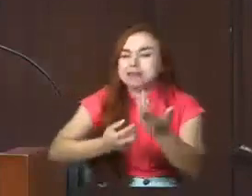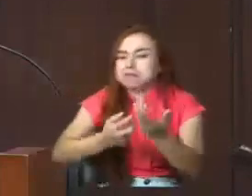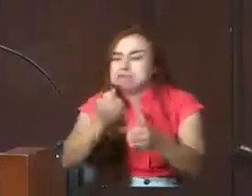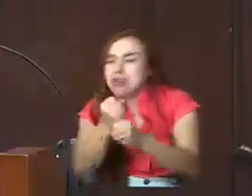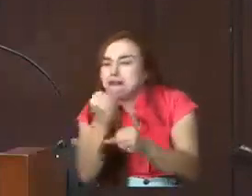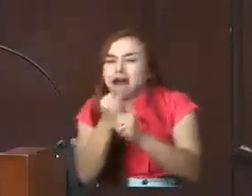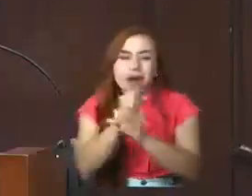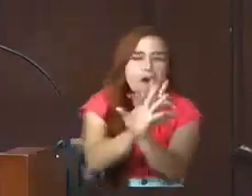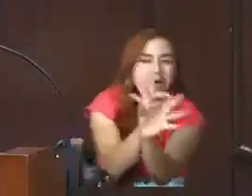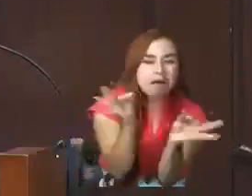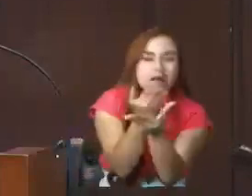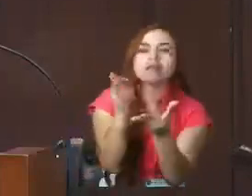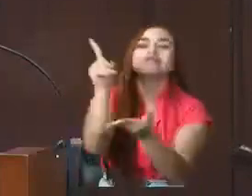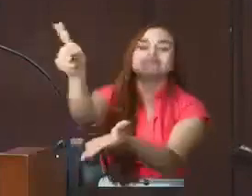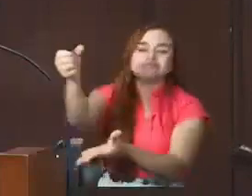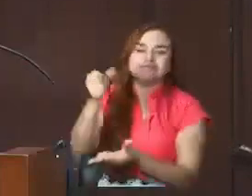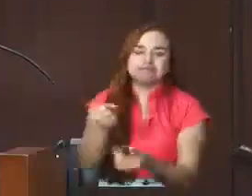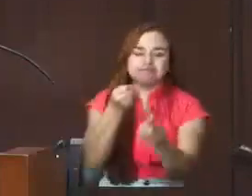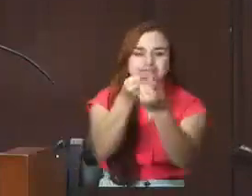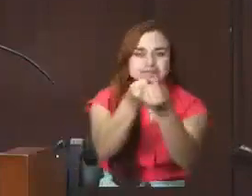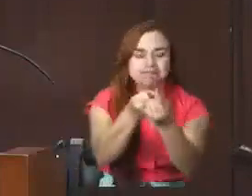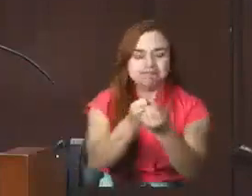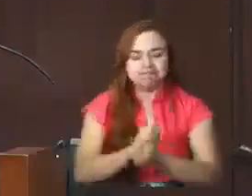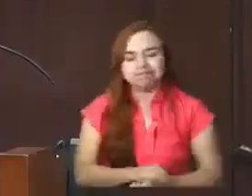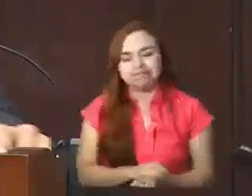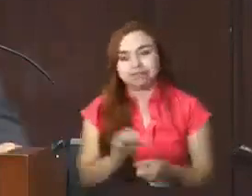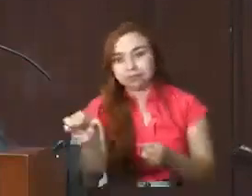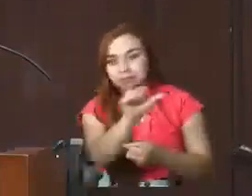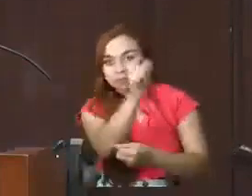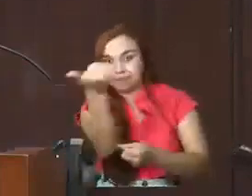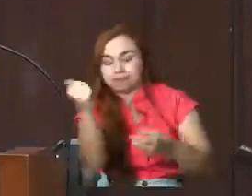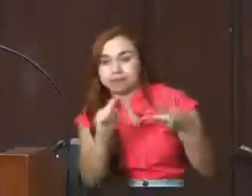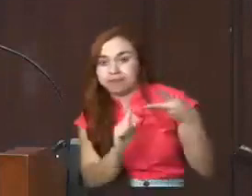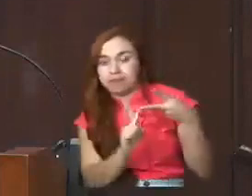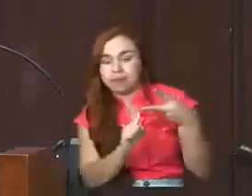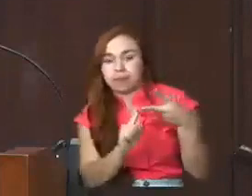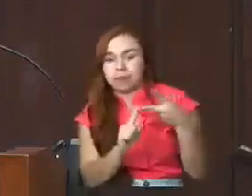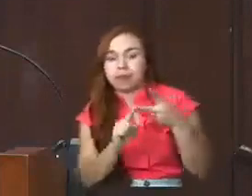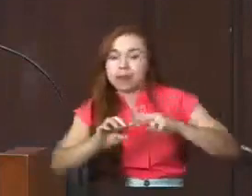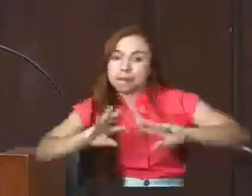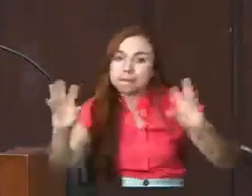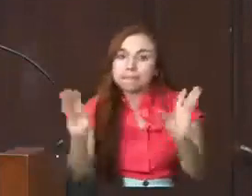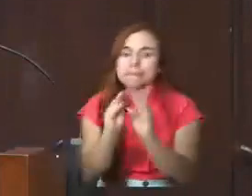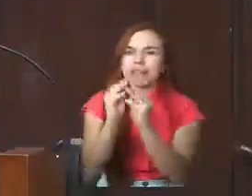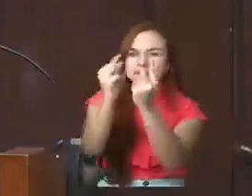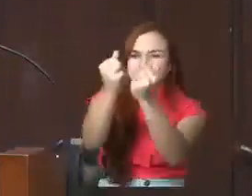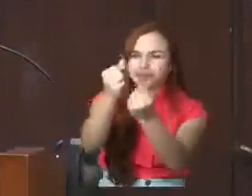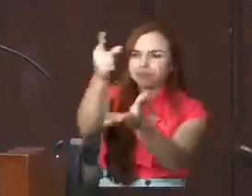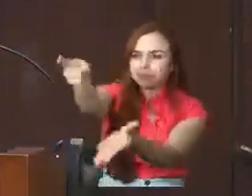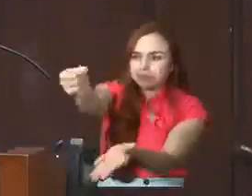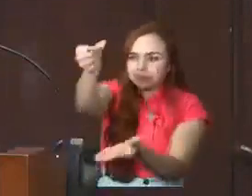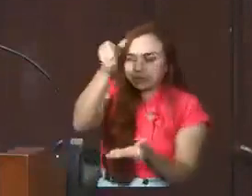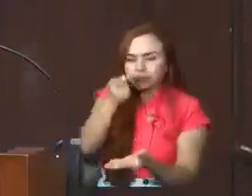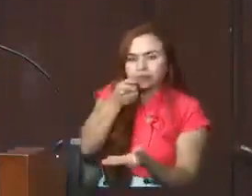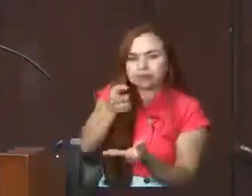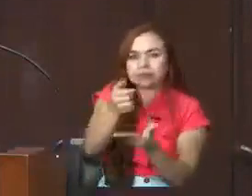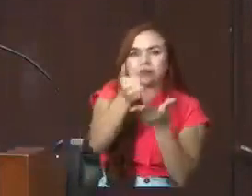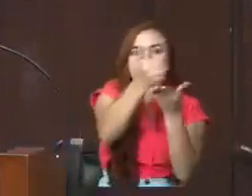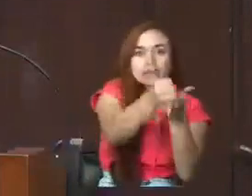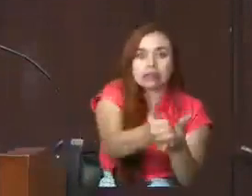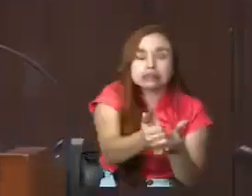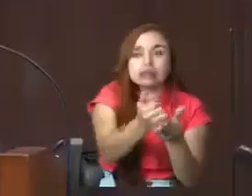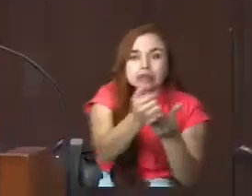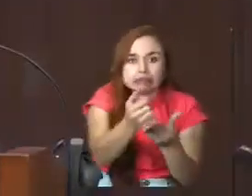Dirección General de Ingresos como medida temporal para dinamizar la recaudación. El Proyecto de